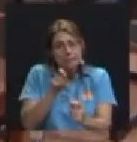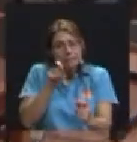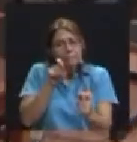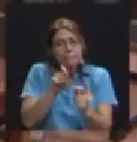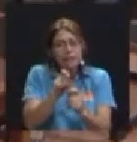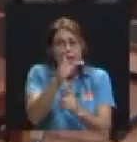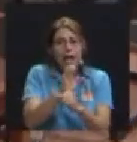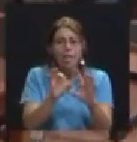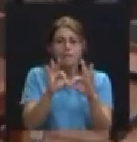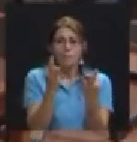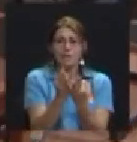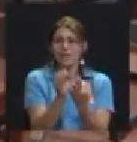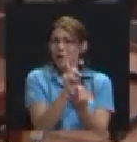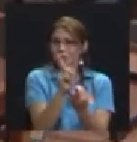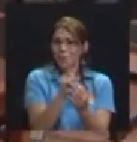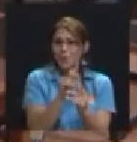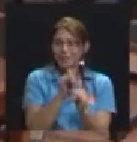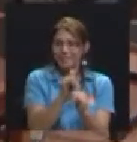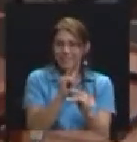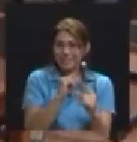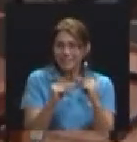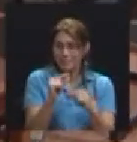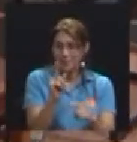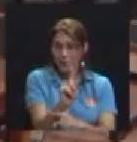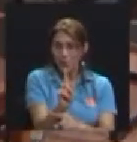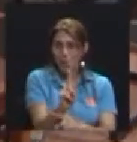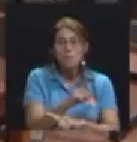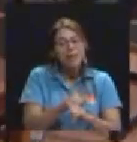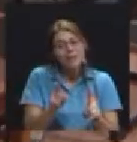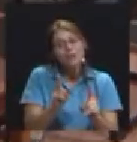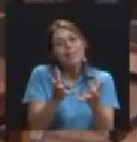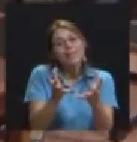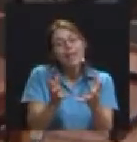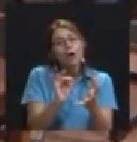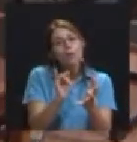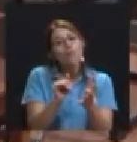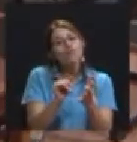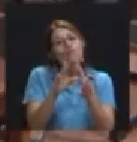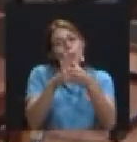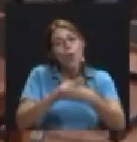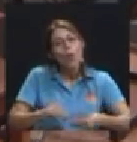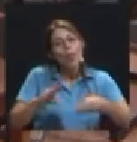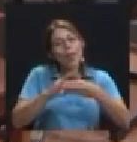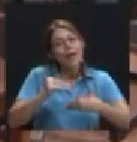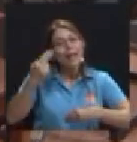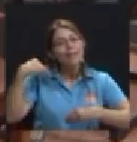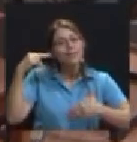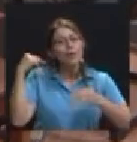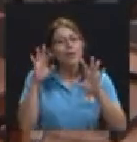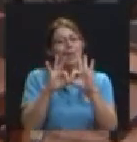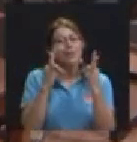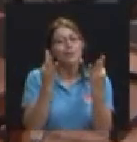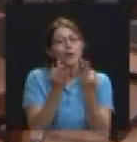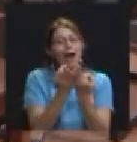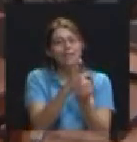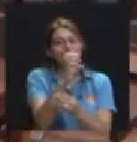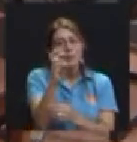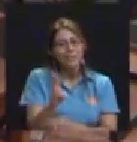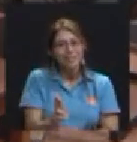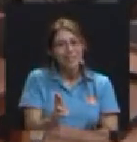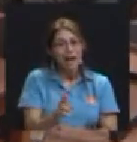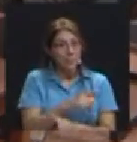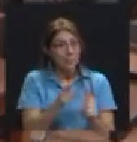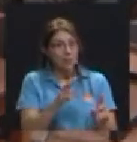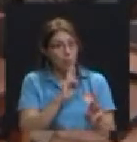la historia de los hogares de Costa Rica. Pero contéstele usted, que usted sí sabe. No,